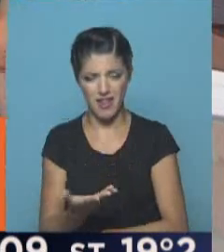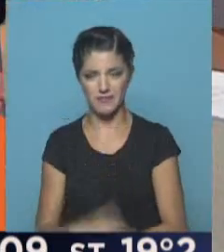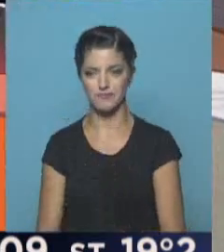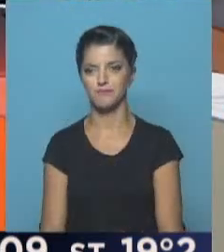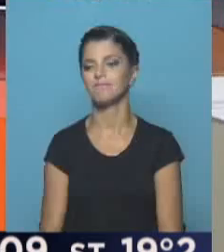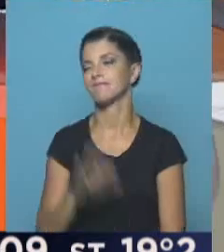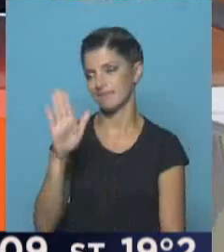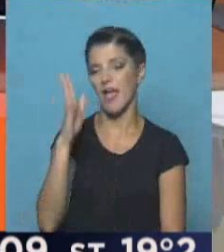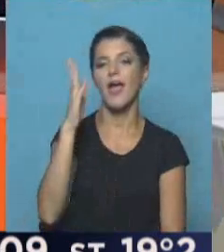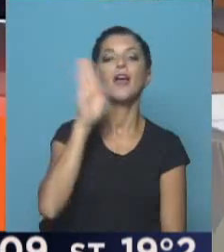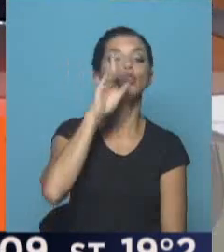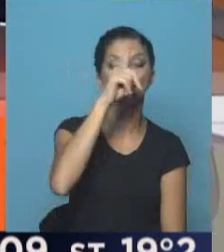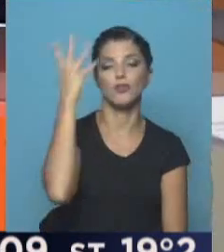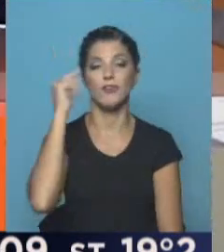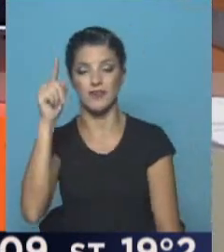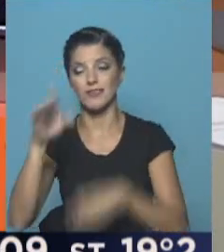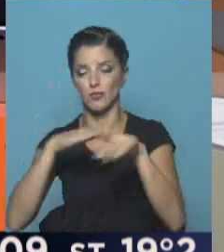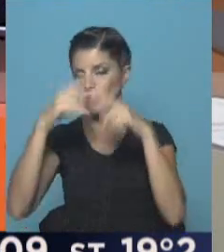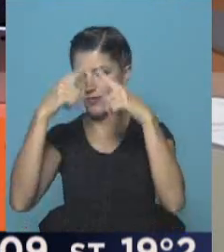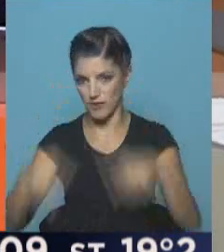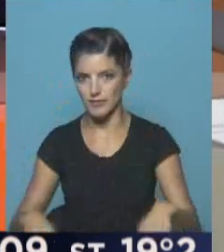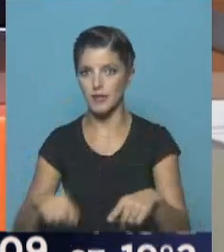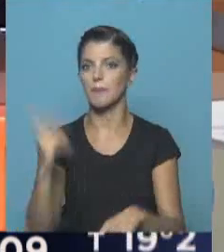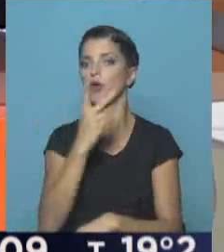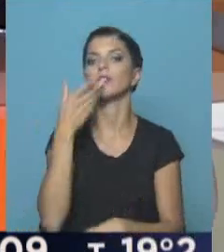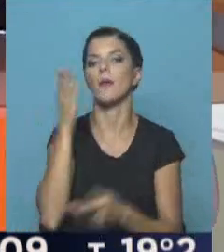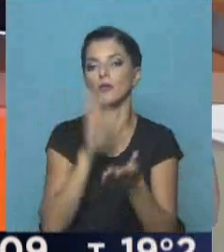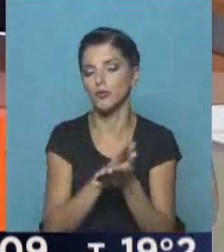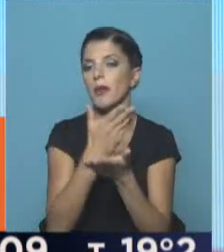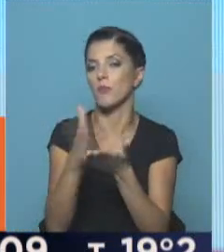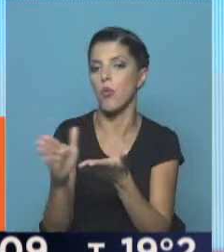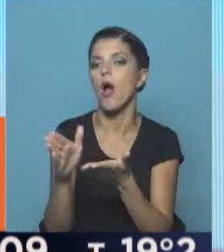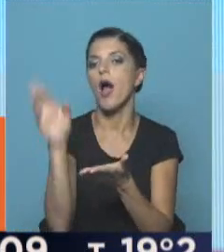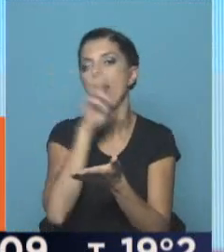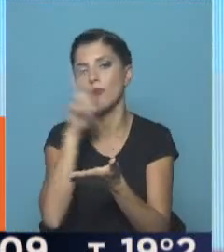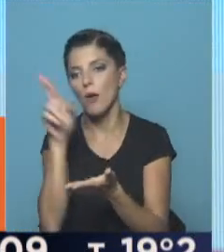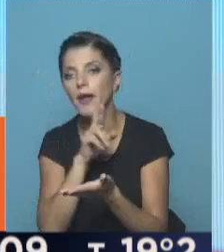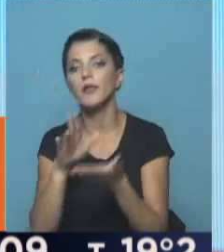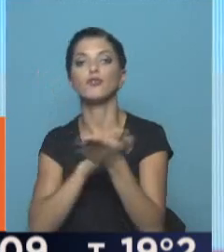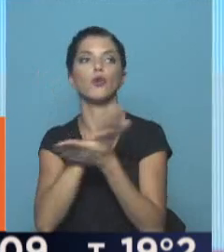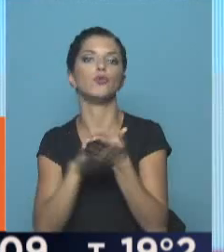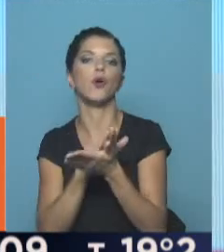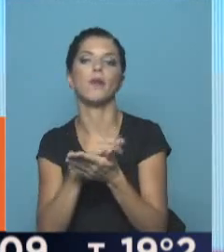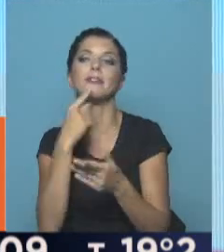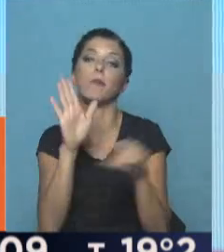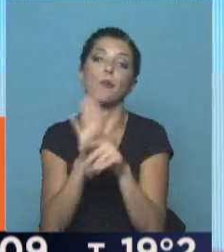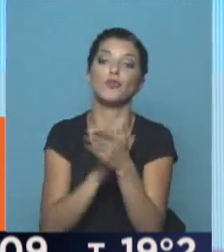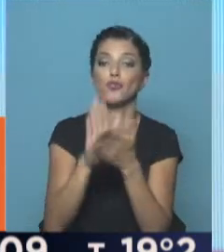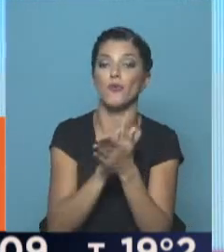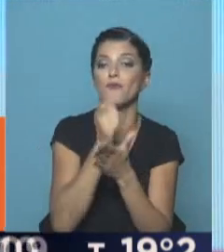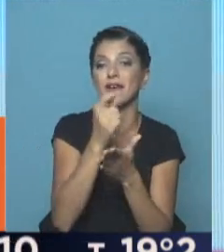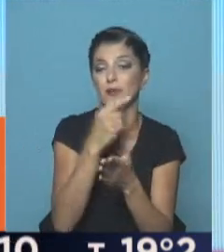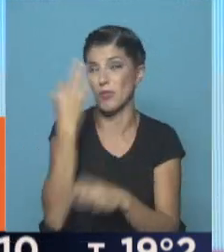diferentes las de Francia y Estados Sí. Unidos, pero coinciden en el nacionalismo, la xenofobia, las soluciones fáciles, las supuestas soluciones fáciles a problemas que son mucho